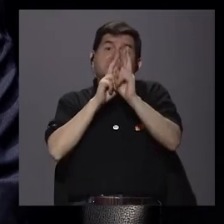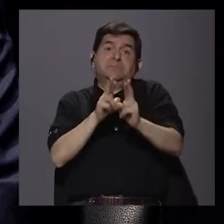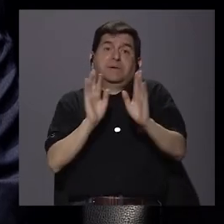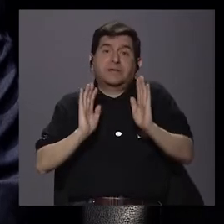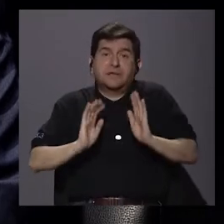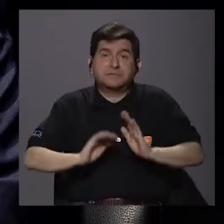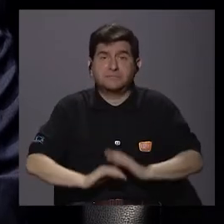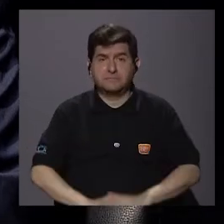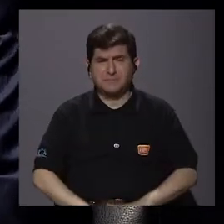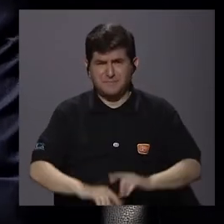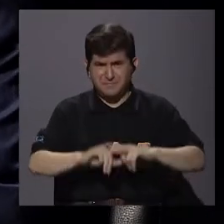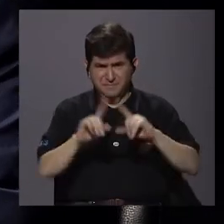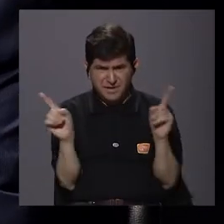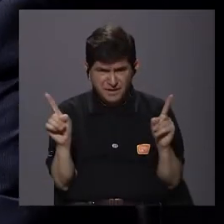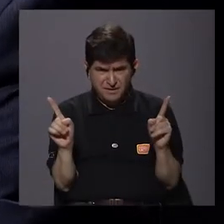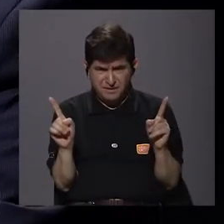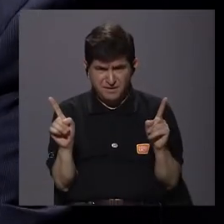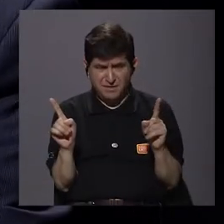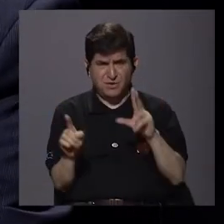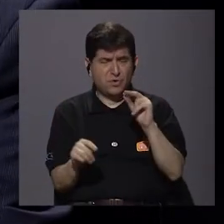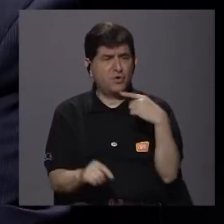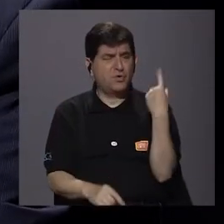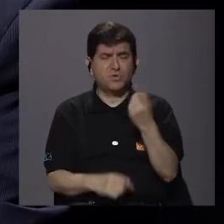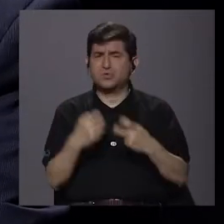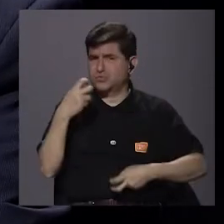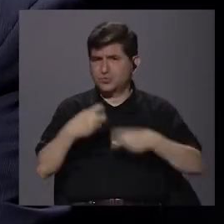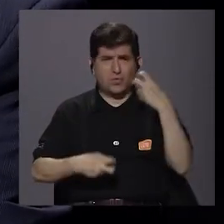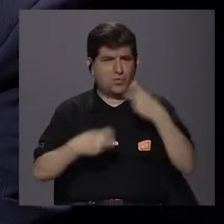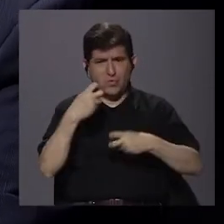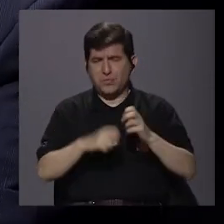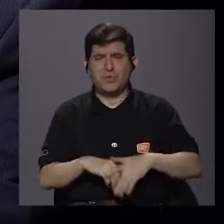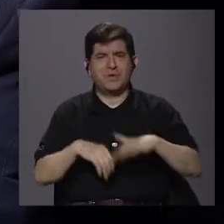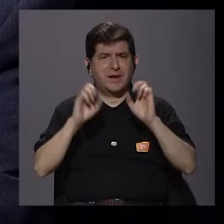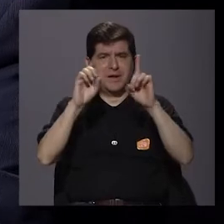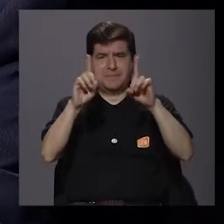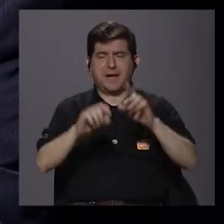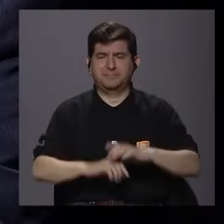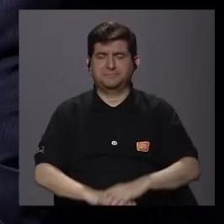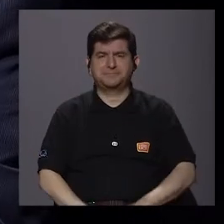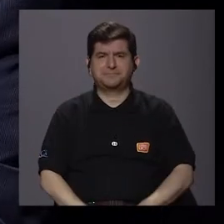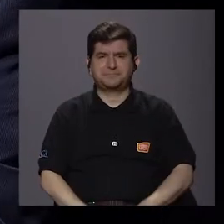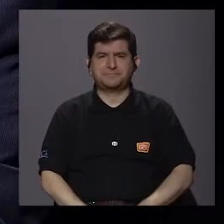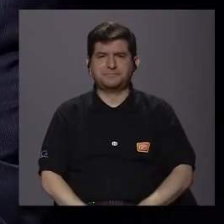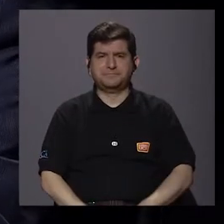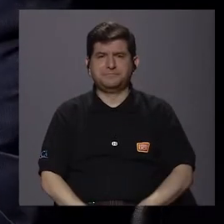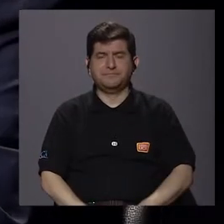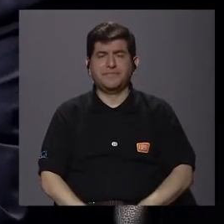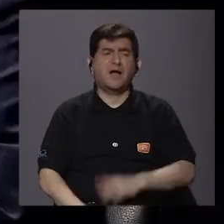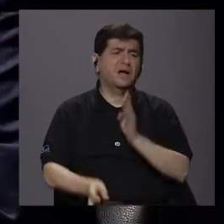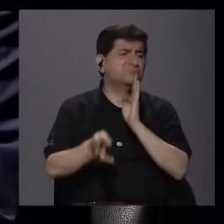los resultados pero no es ese el único problema y educación se vive hablando